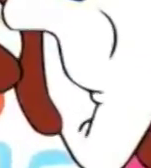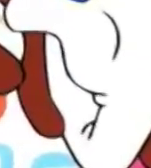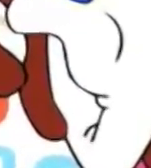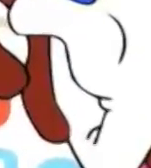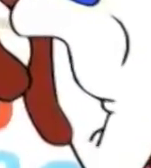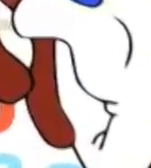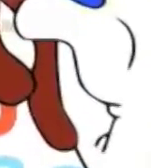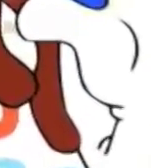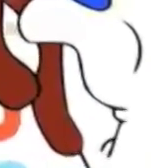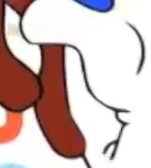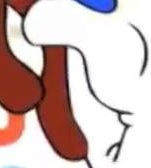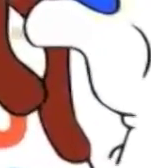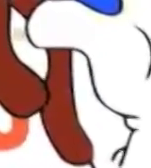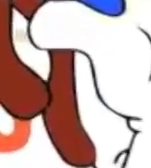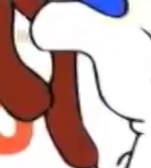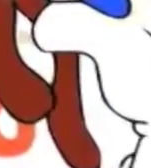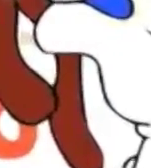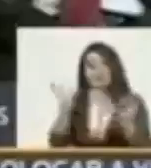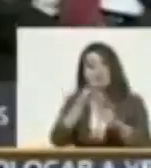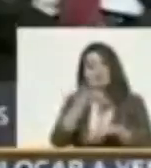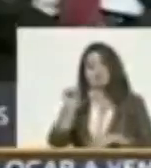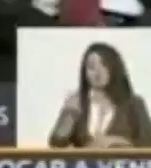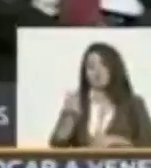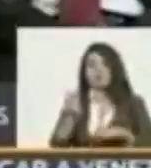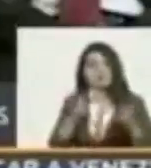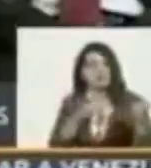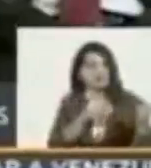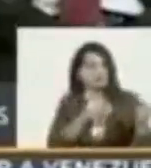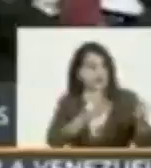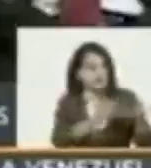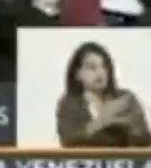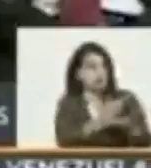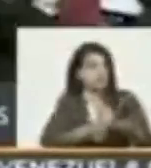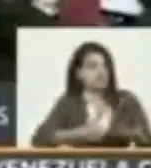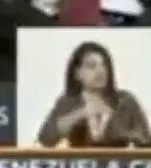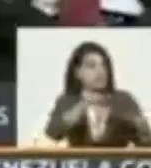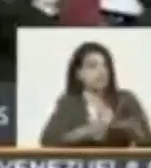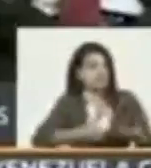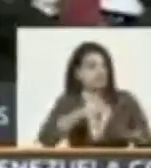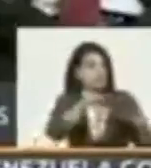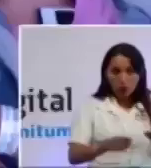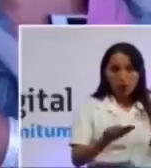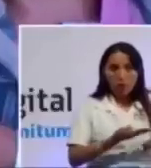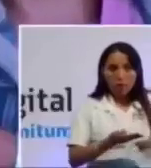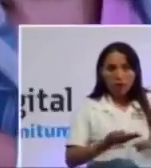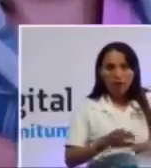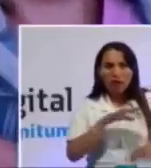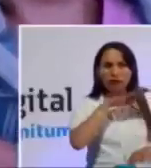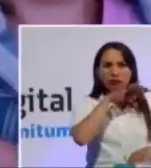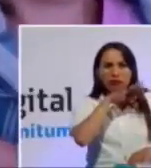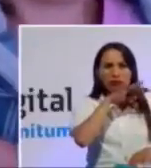qué fuerte, carnal! México, hablando, o sea, alguno...